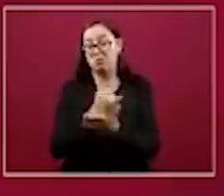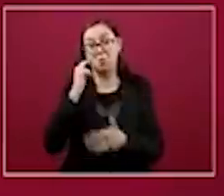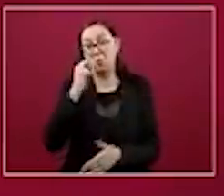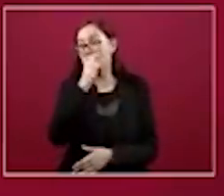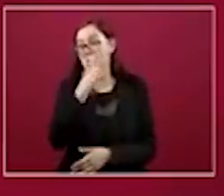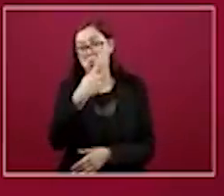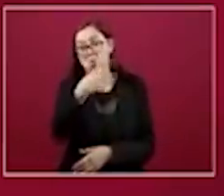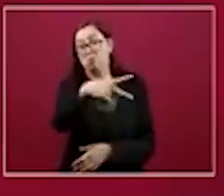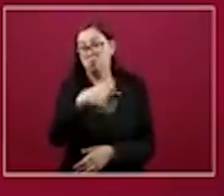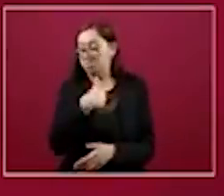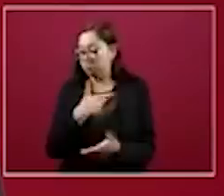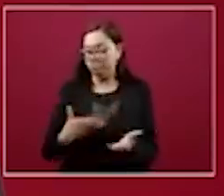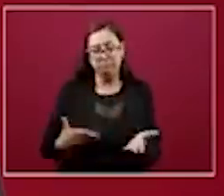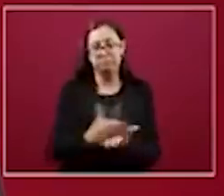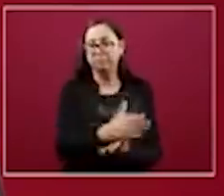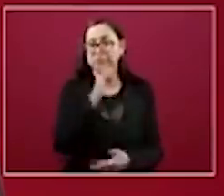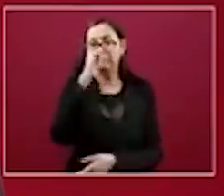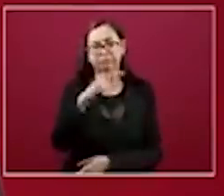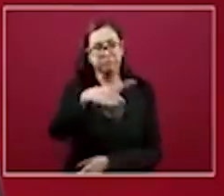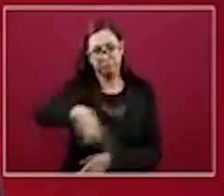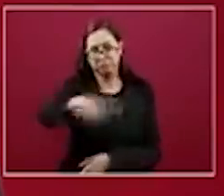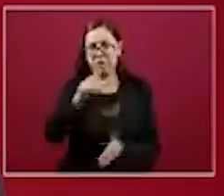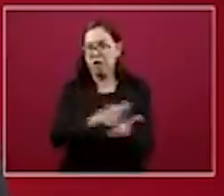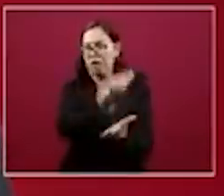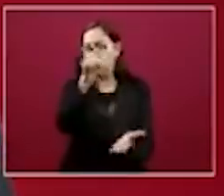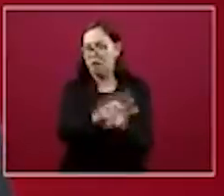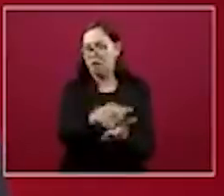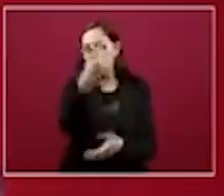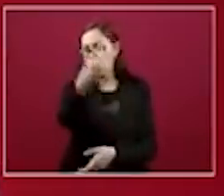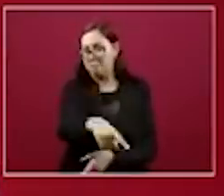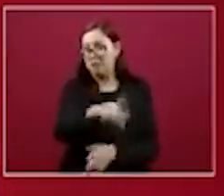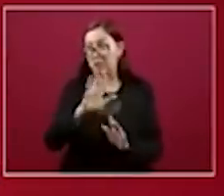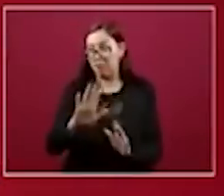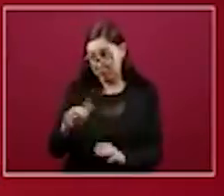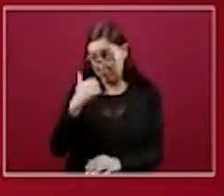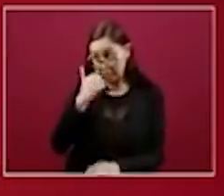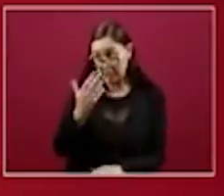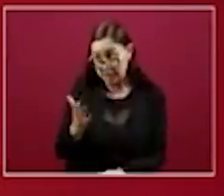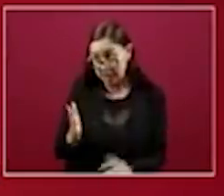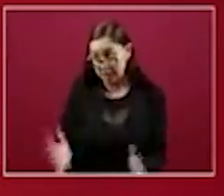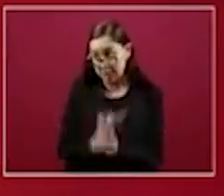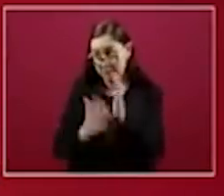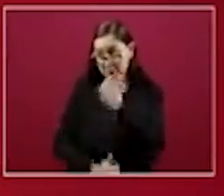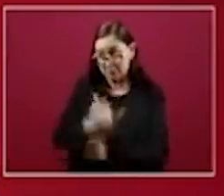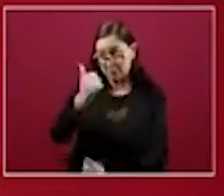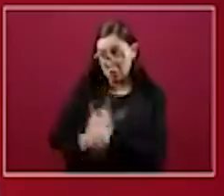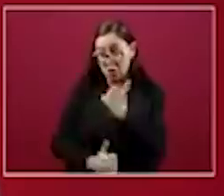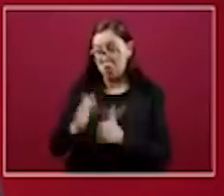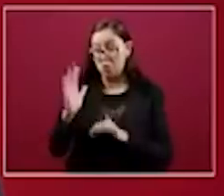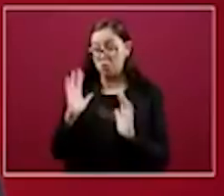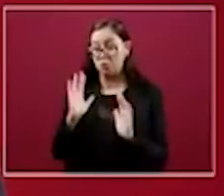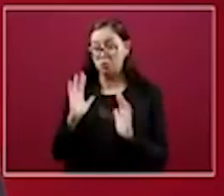lo establece la ley, los que van a decidir. Si aceptas así, adelante.